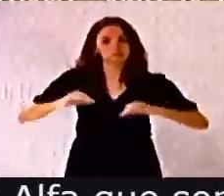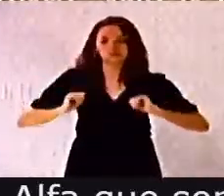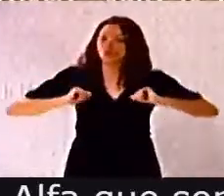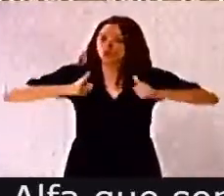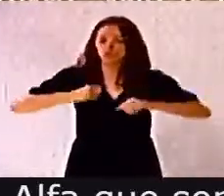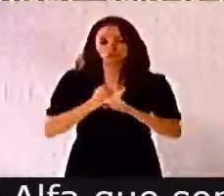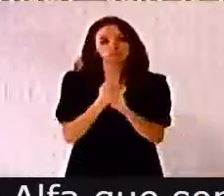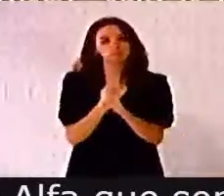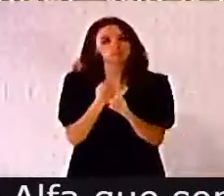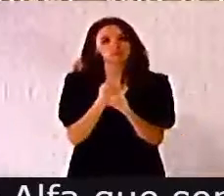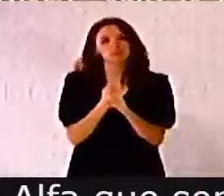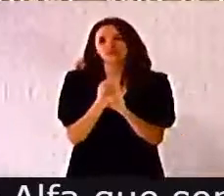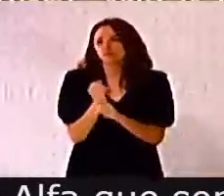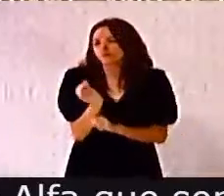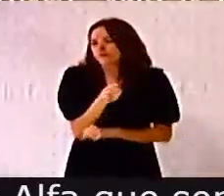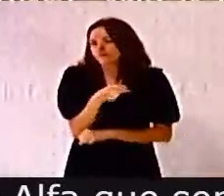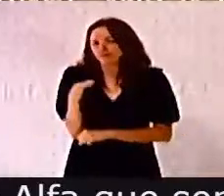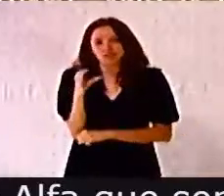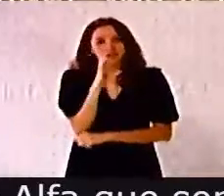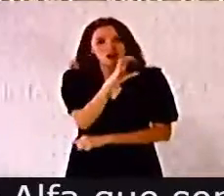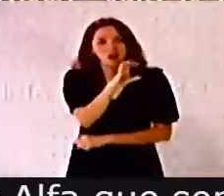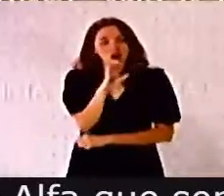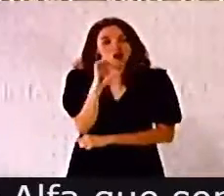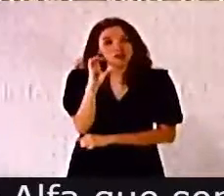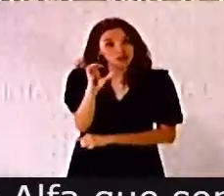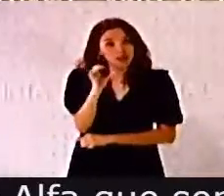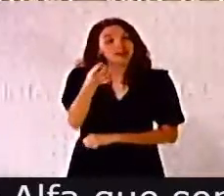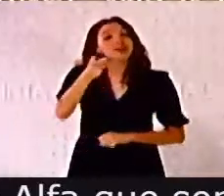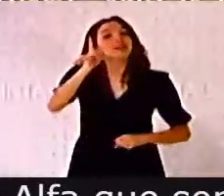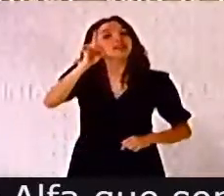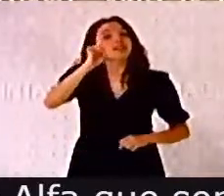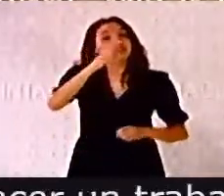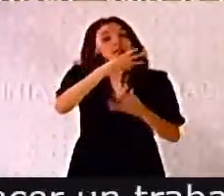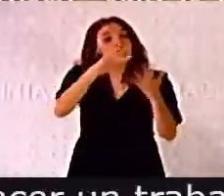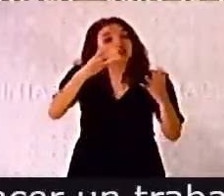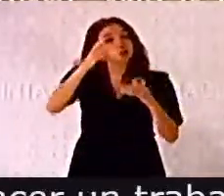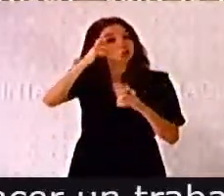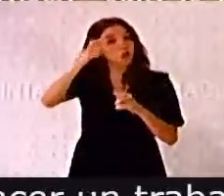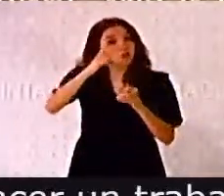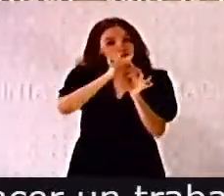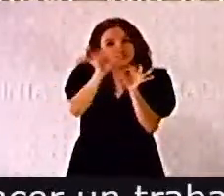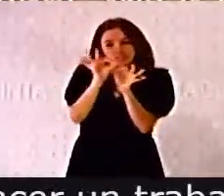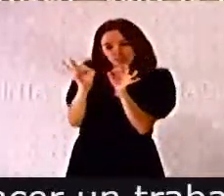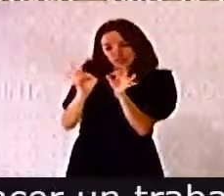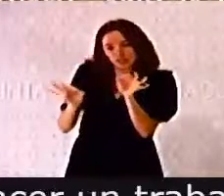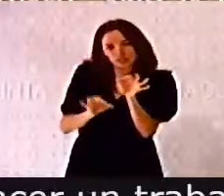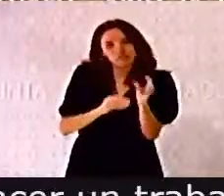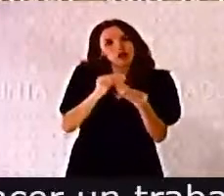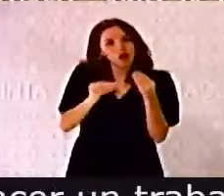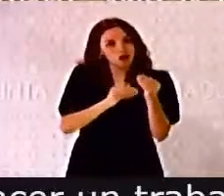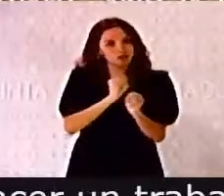trabajo excelente en Cáceres y en 18 pueblos repartidos por toda la geografía, ¿no?